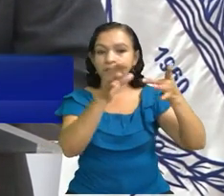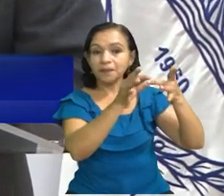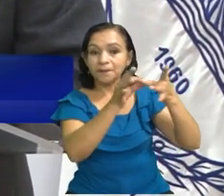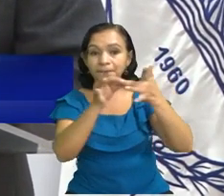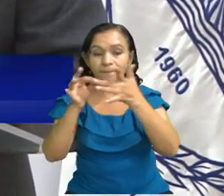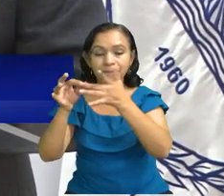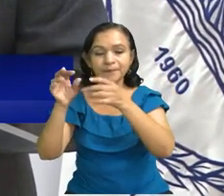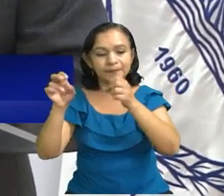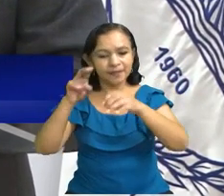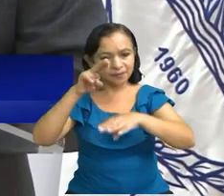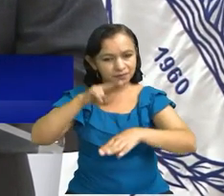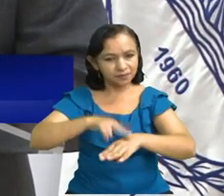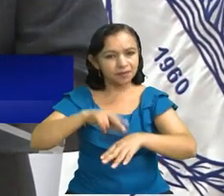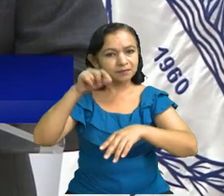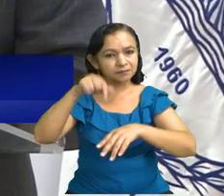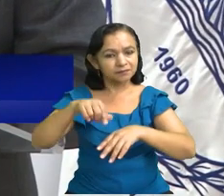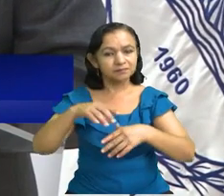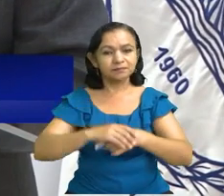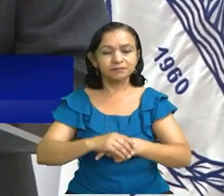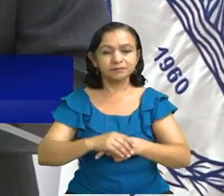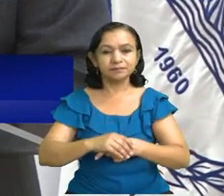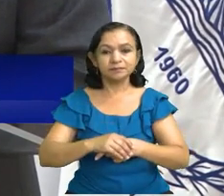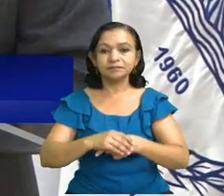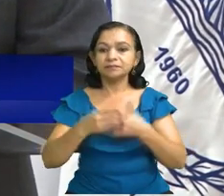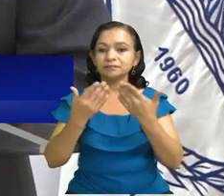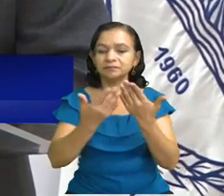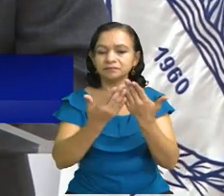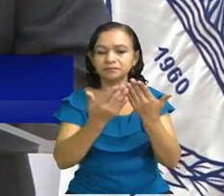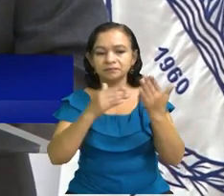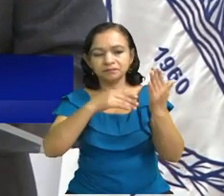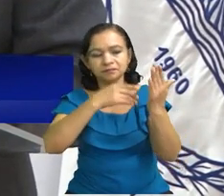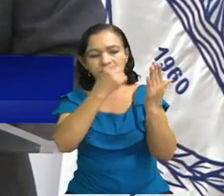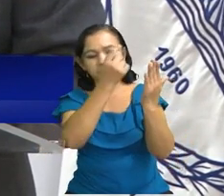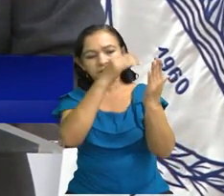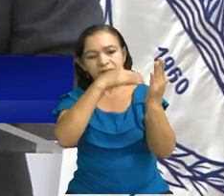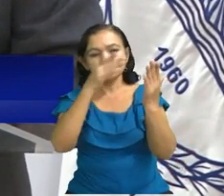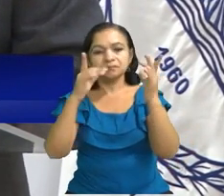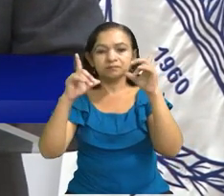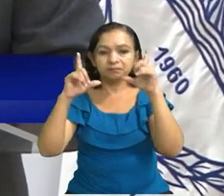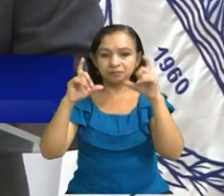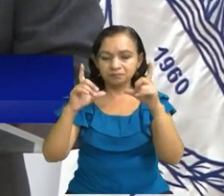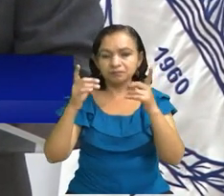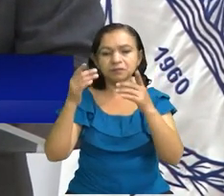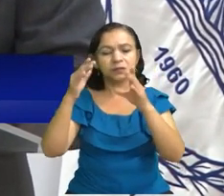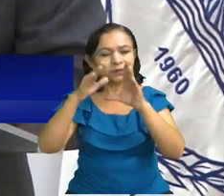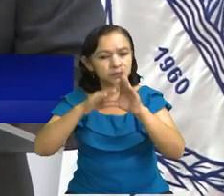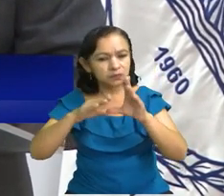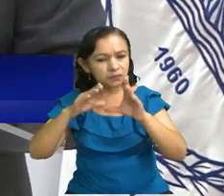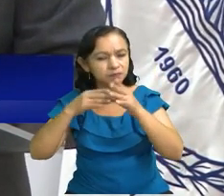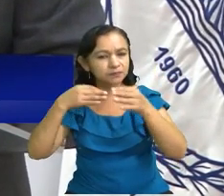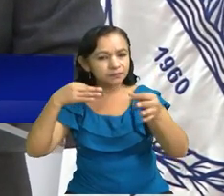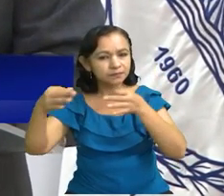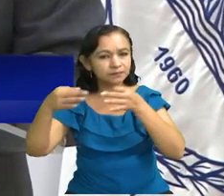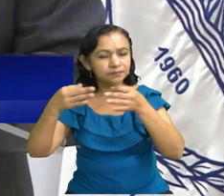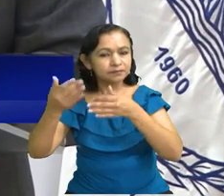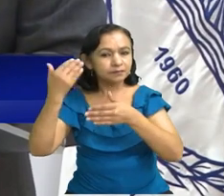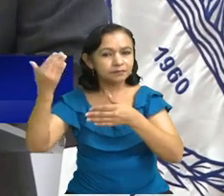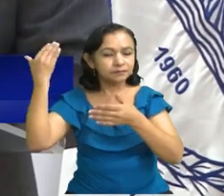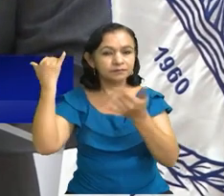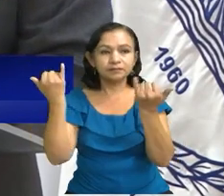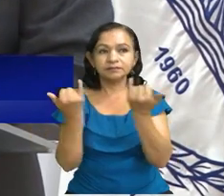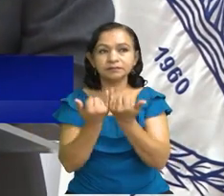artistas nacionales, consistentes en pinturas, cuadros, documentos históricos y